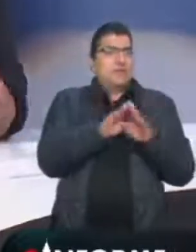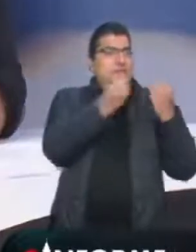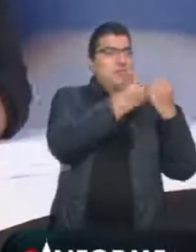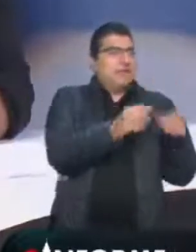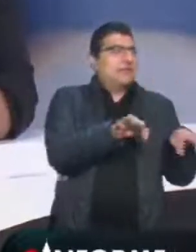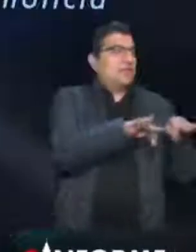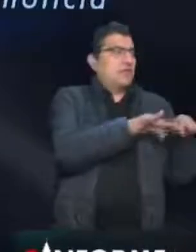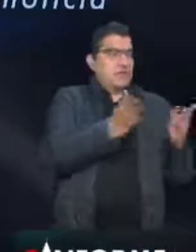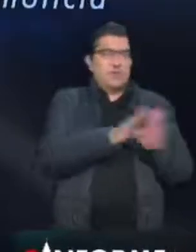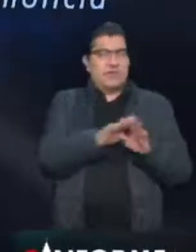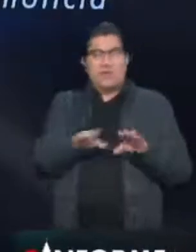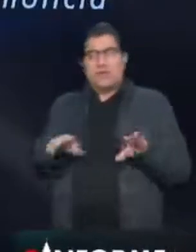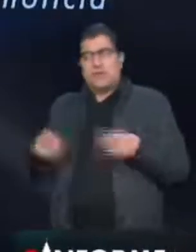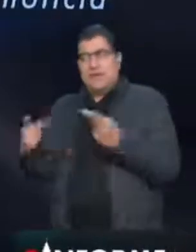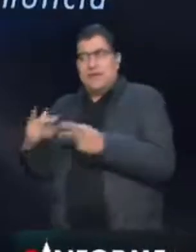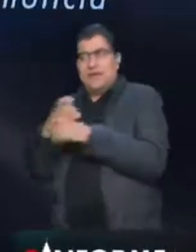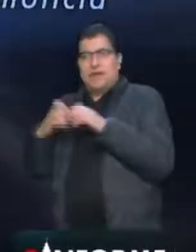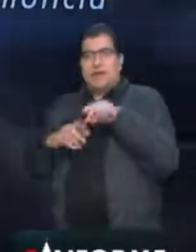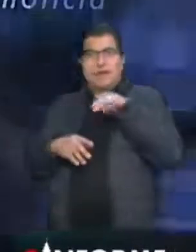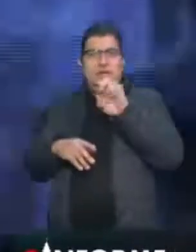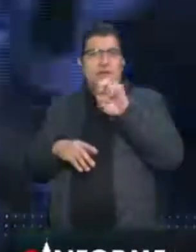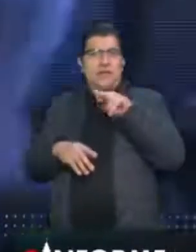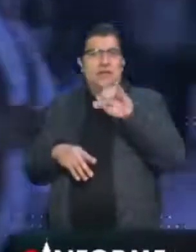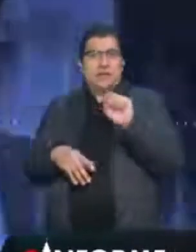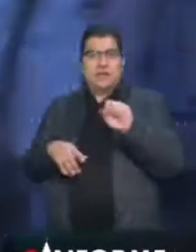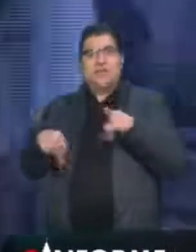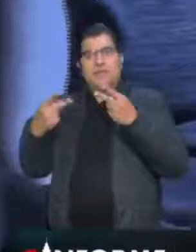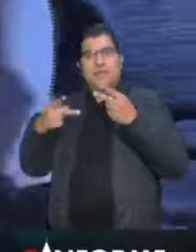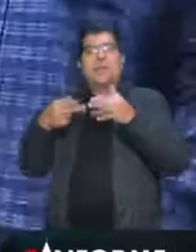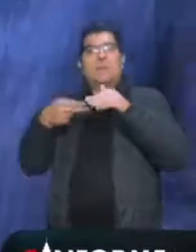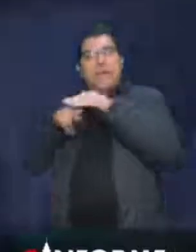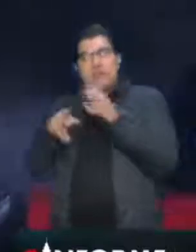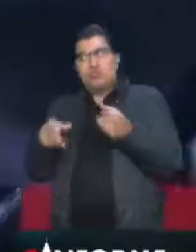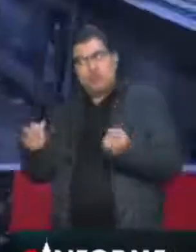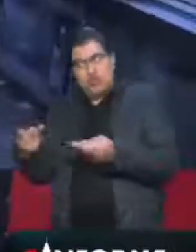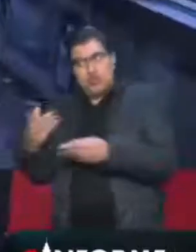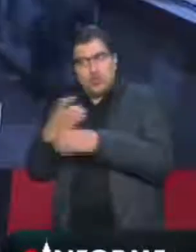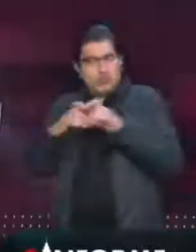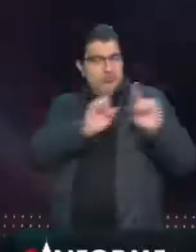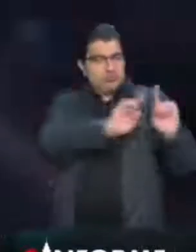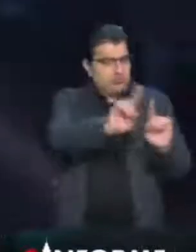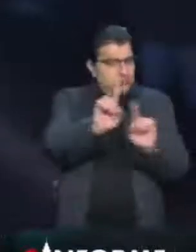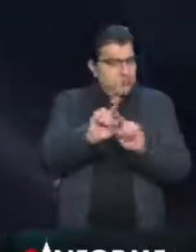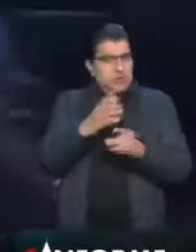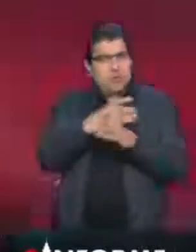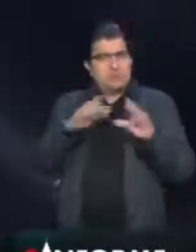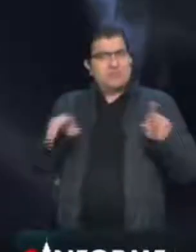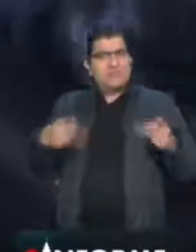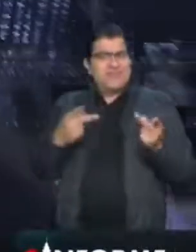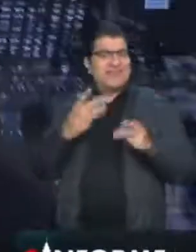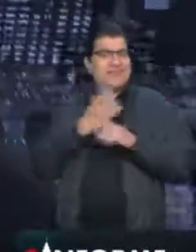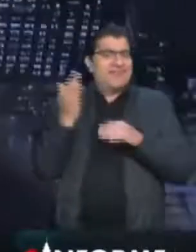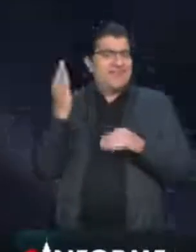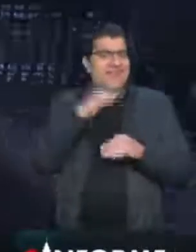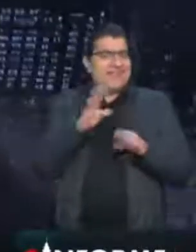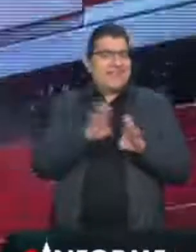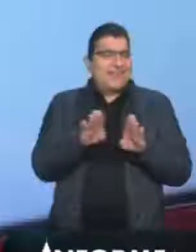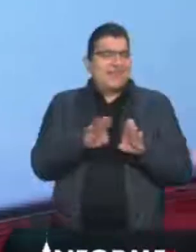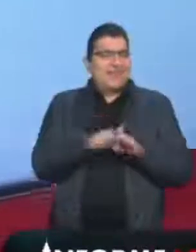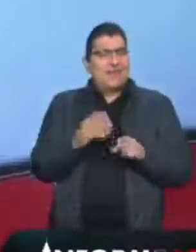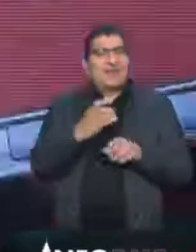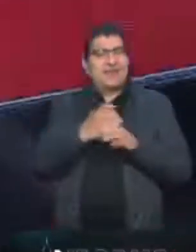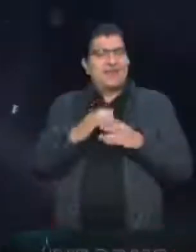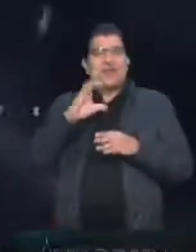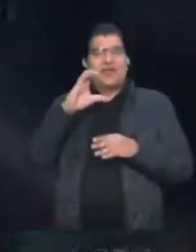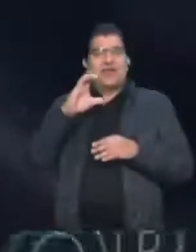empleo. Y fue a través de estos grupos de Facebook donde la gente vende toda clase de cosas, incluido estos remedios, ¿no? Sobre todo ¿cómo se llama esta cosa de